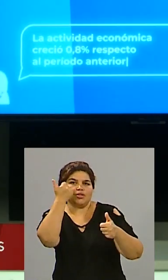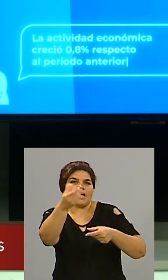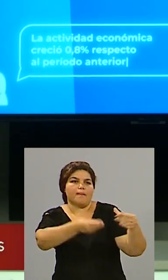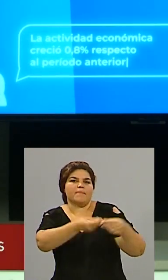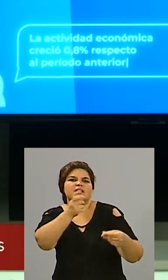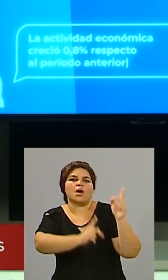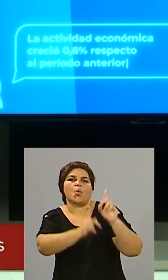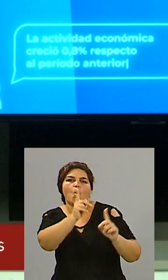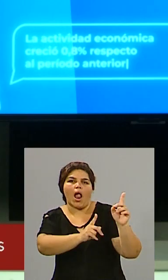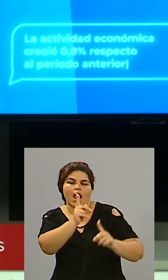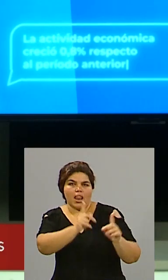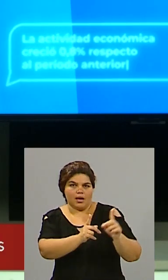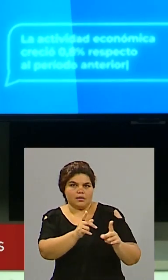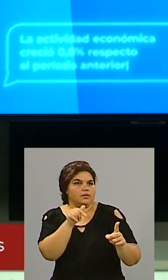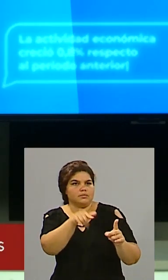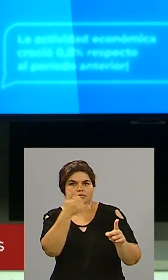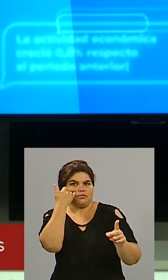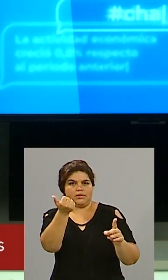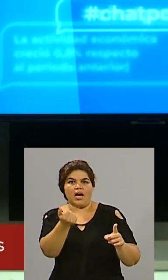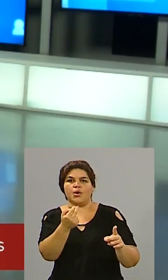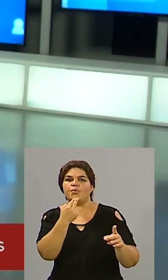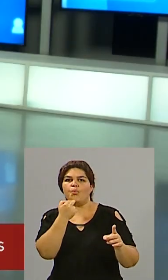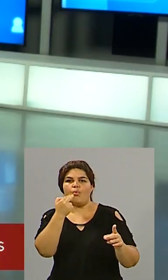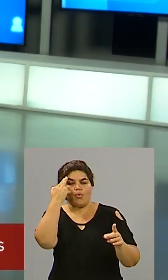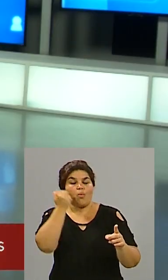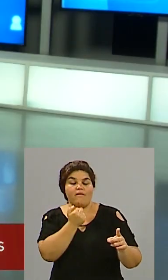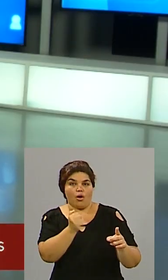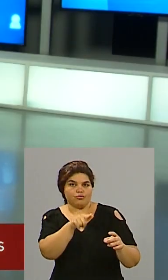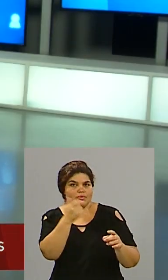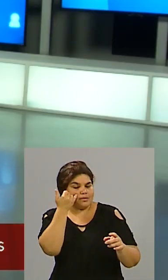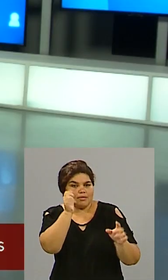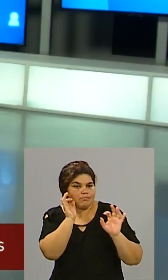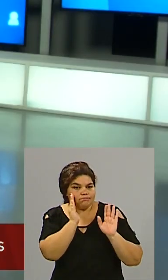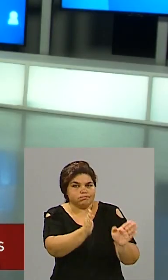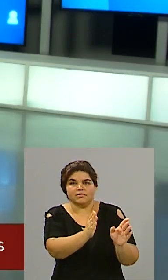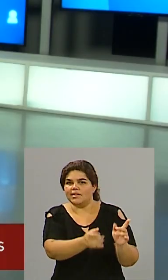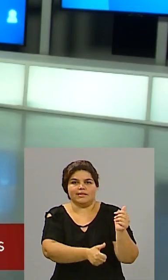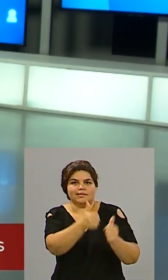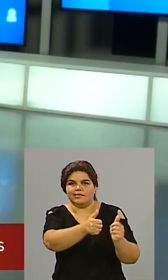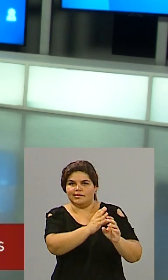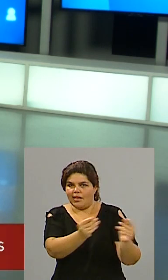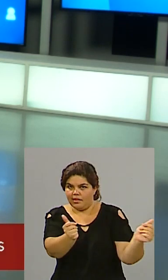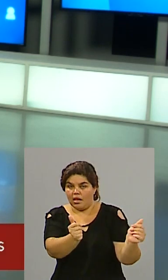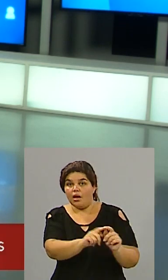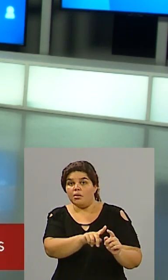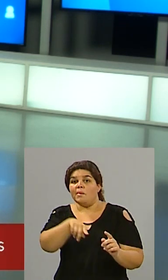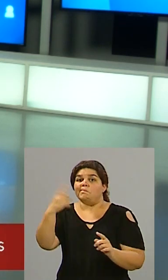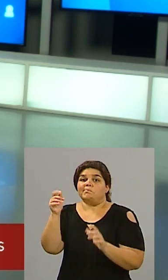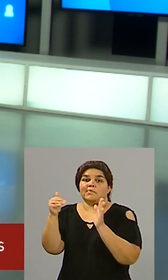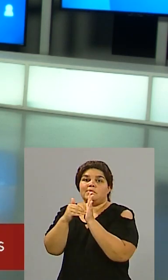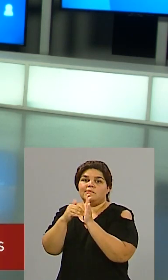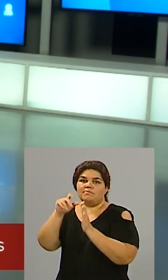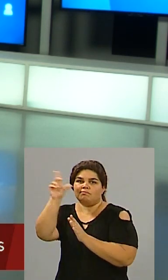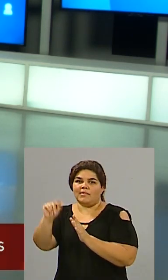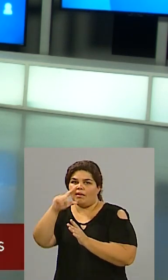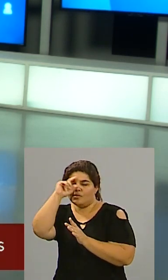con tipo de cambio. Bueno, eso nos da un respiro, pero bueno, por supuesto que lo que vaya a pasar a nivel macro tiene su significado.